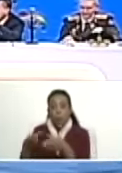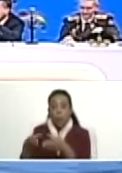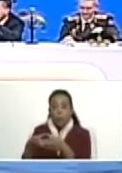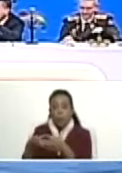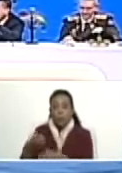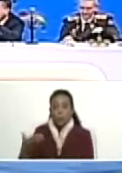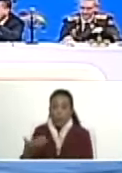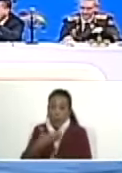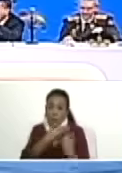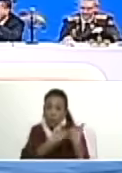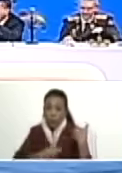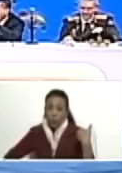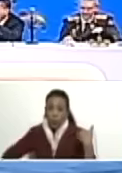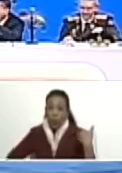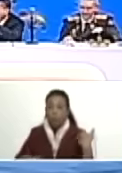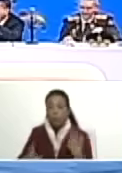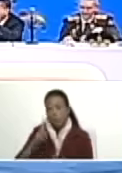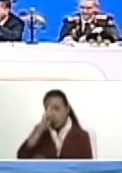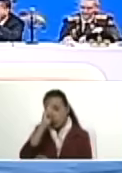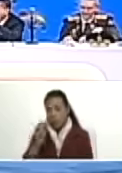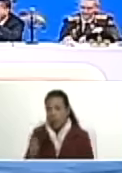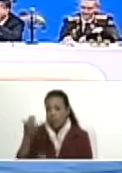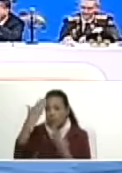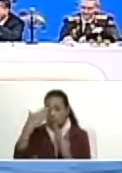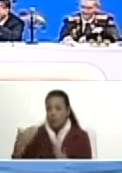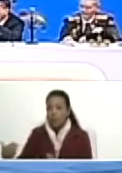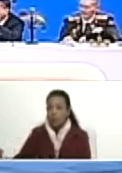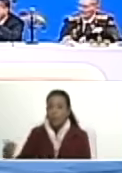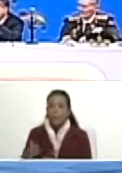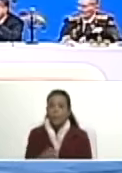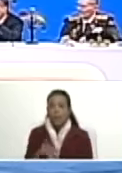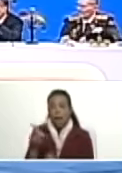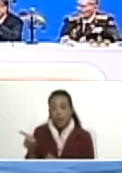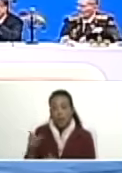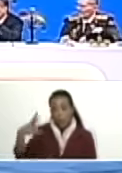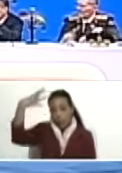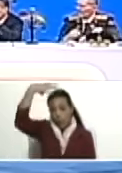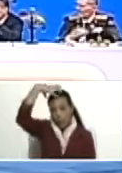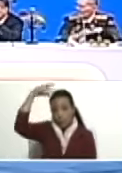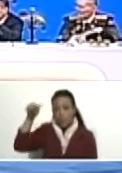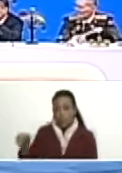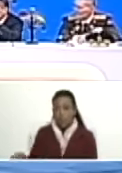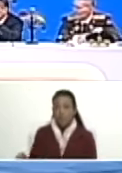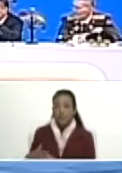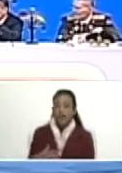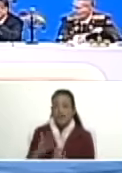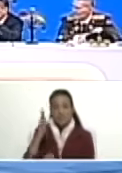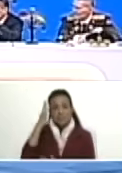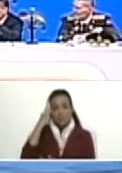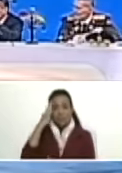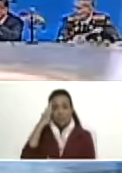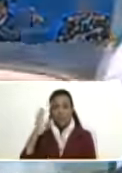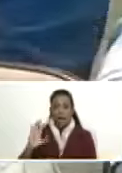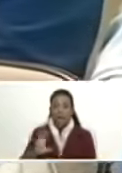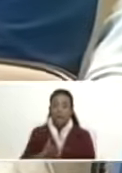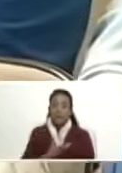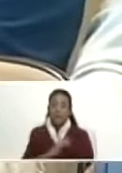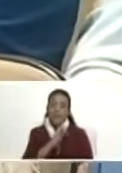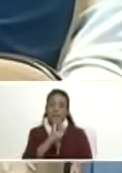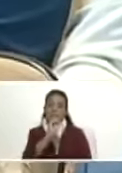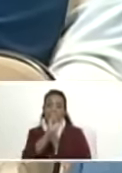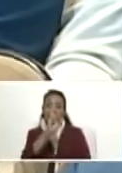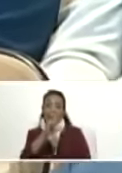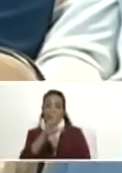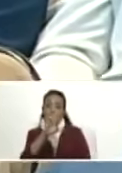excelencia, sus cordiales salutaciones a su majestad Isabel II,